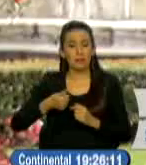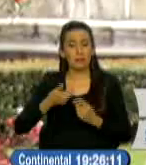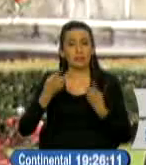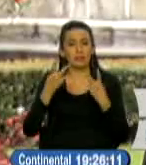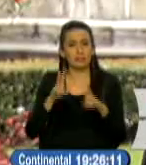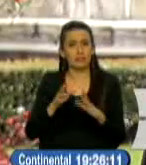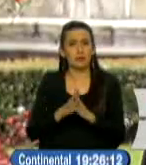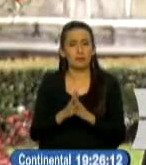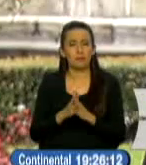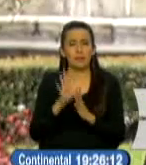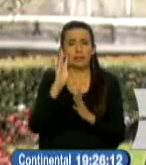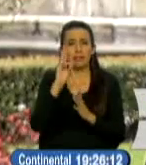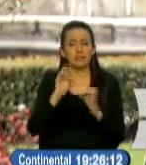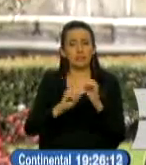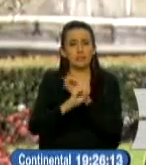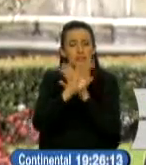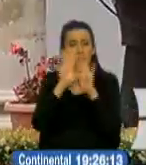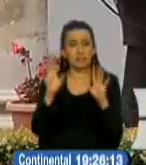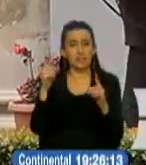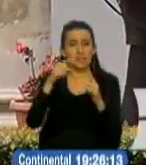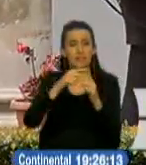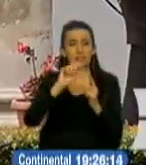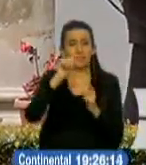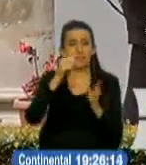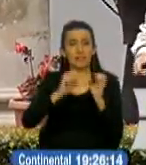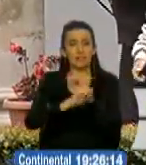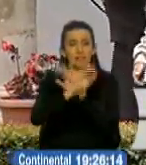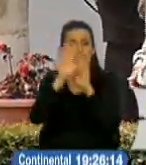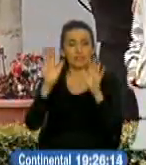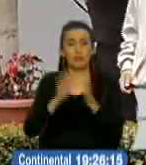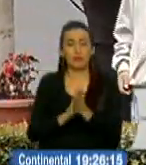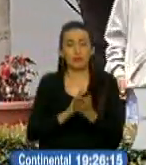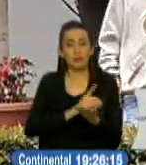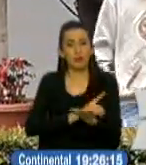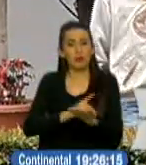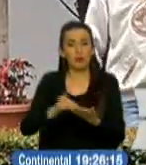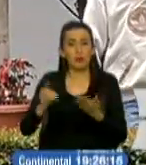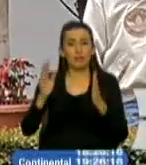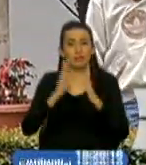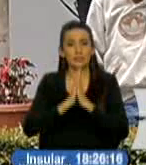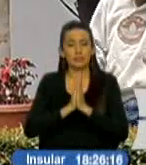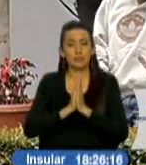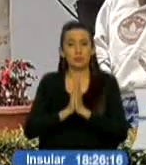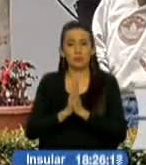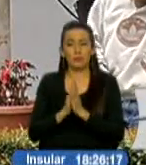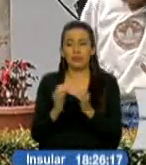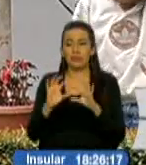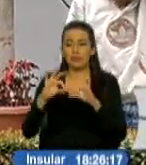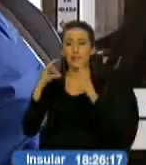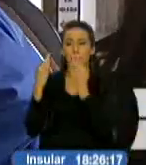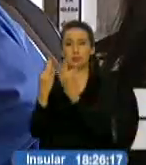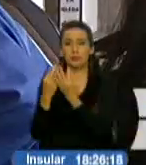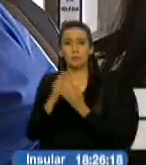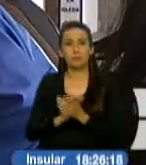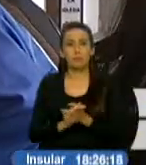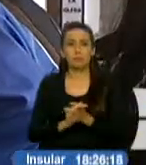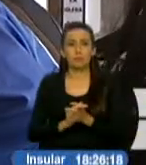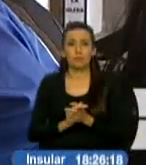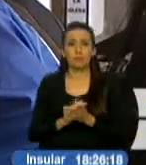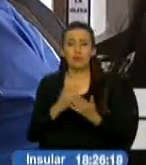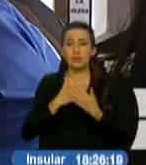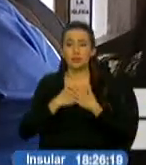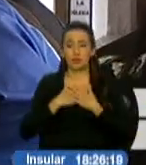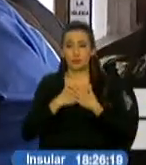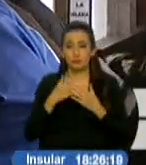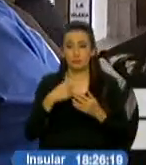a confesar desde las 7 hasta las 10 de la mañana. La Semana Mayor es tiempo de pasar en familia y de ser agradecidos, comentan los fieles. Lo mío es por dar